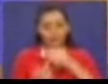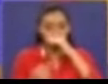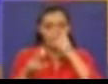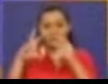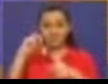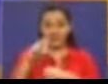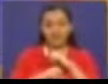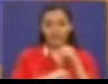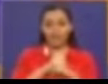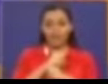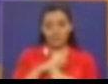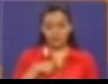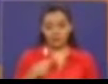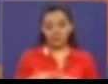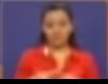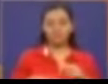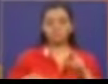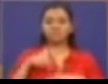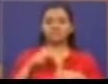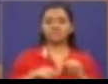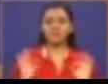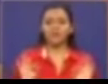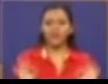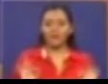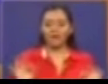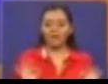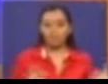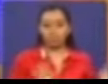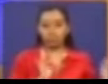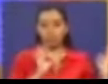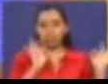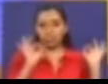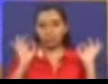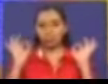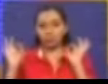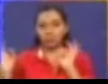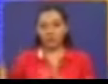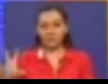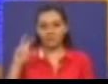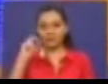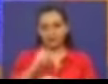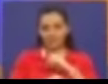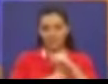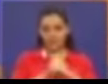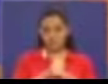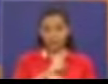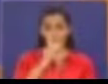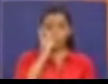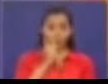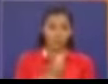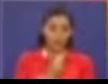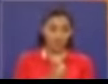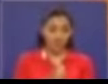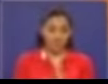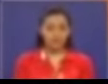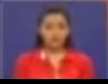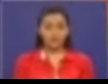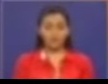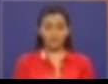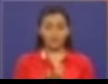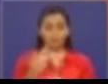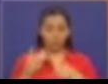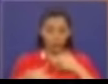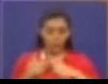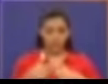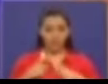Dios, la capital de la República, no se había construido un hospital público. Y por eso los rezagos, los vacíos, los problemas en